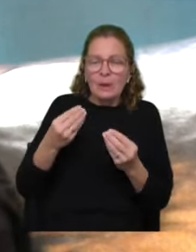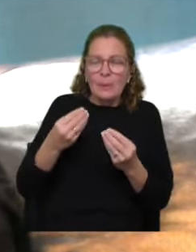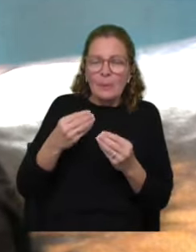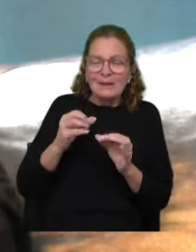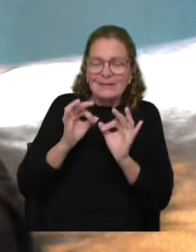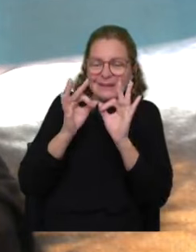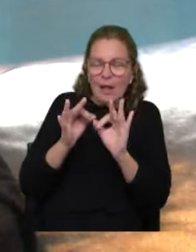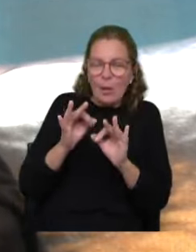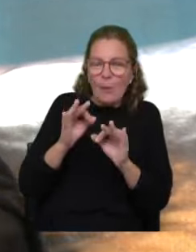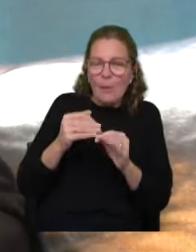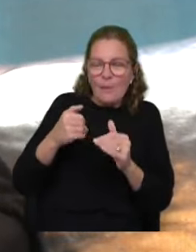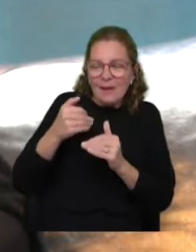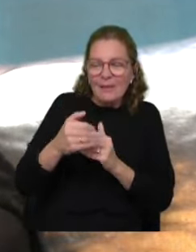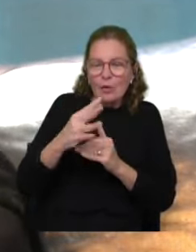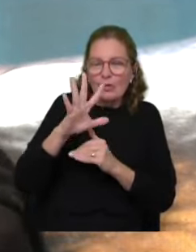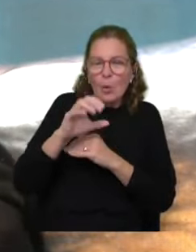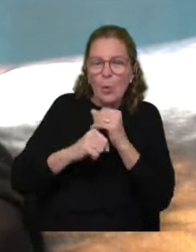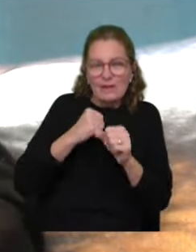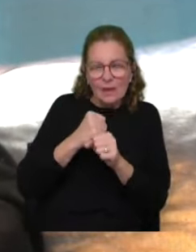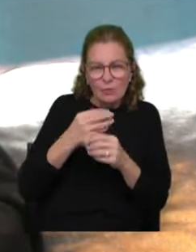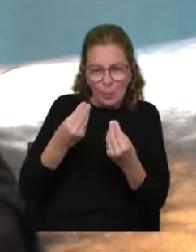50 años de muchos de los hechos,